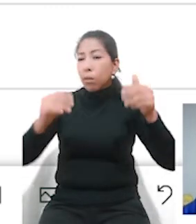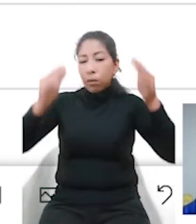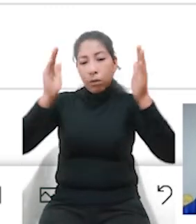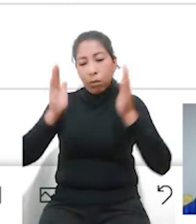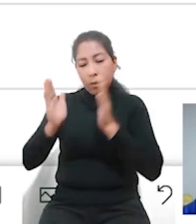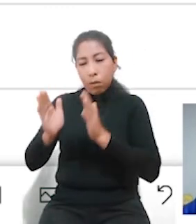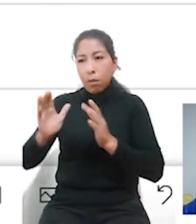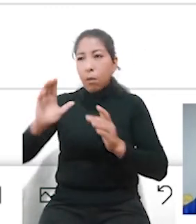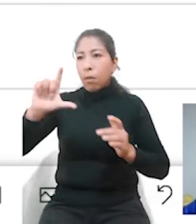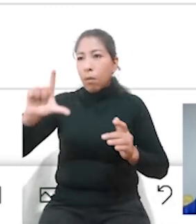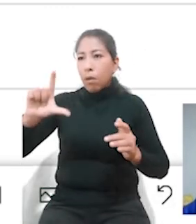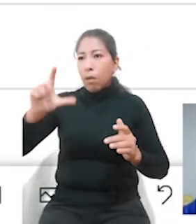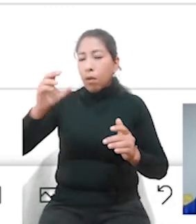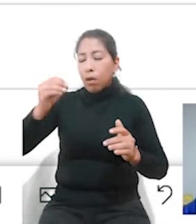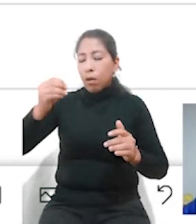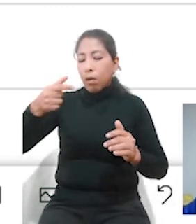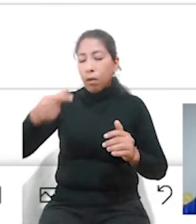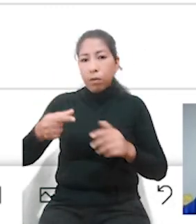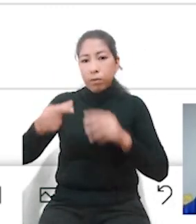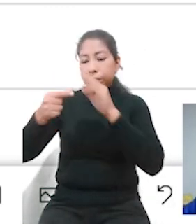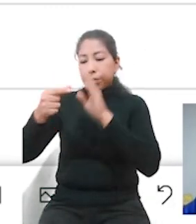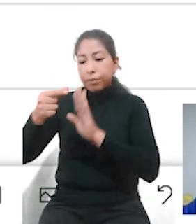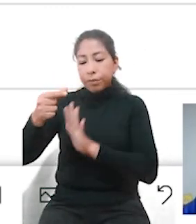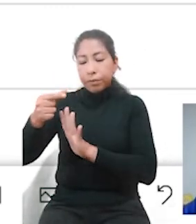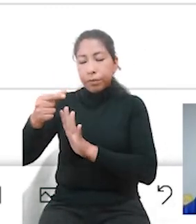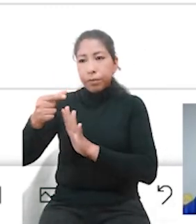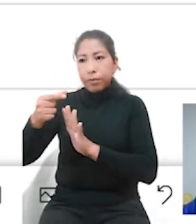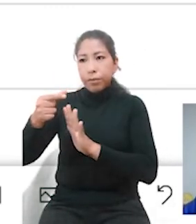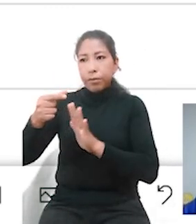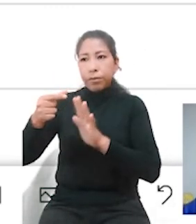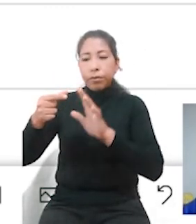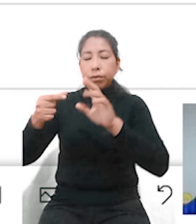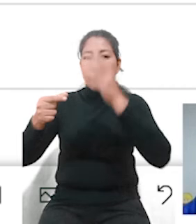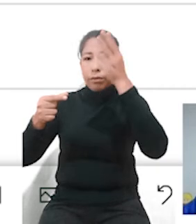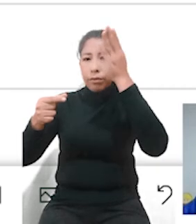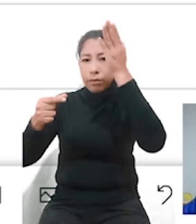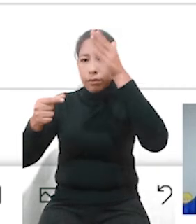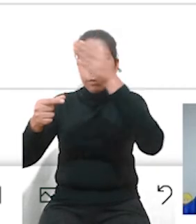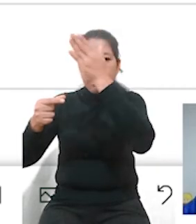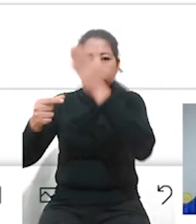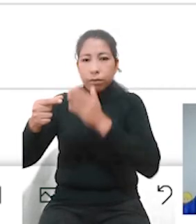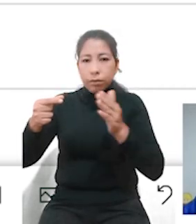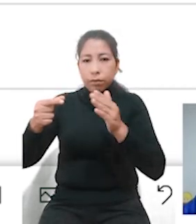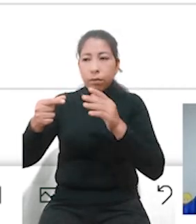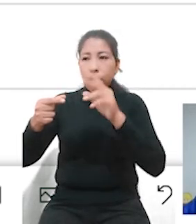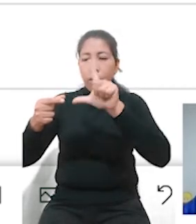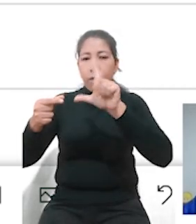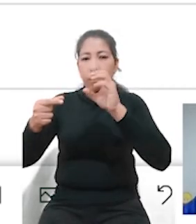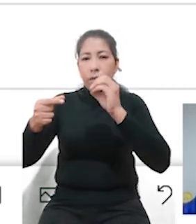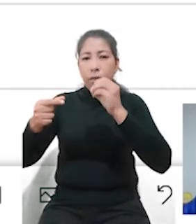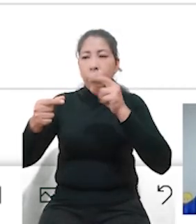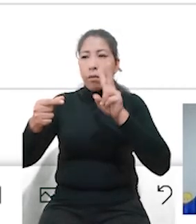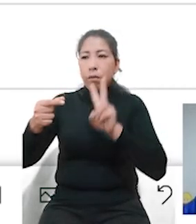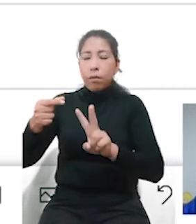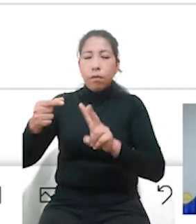en base 5 de logaritmo en base 2 de 2x